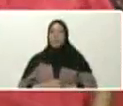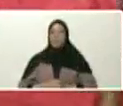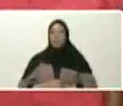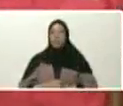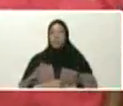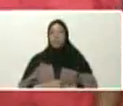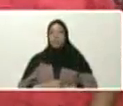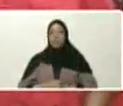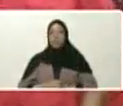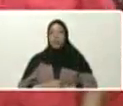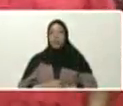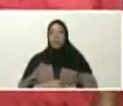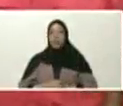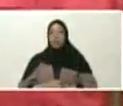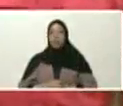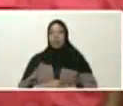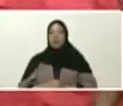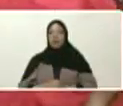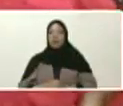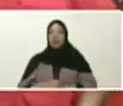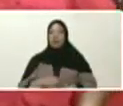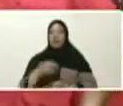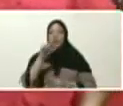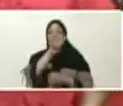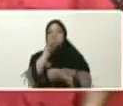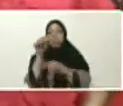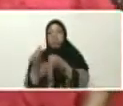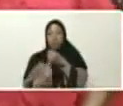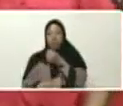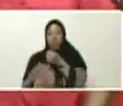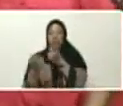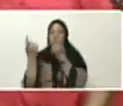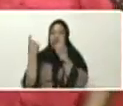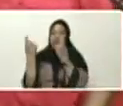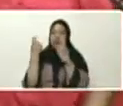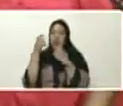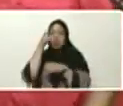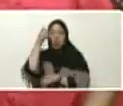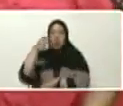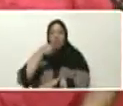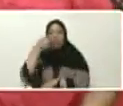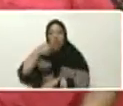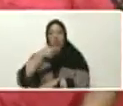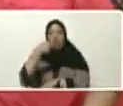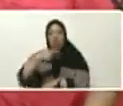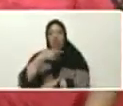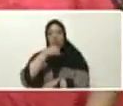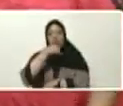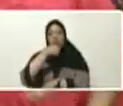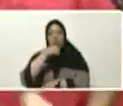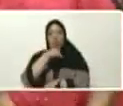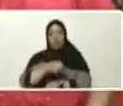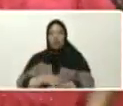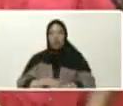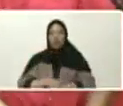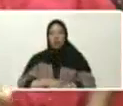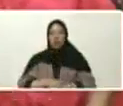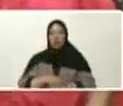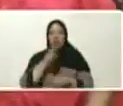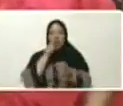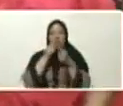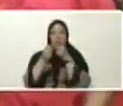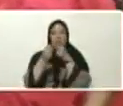Yo quisiera que nuestra vicepresidenta de formación política ideológica, la